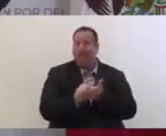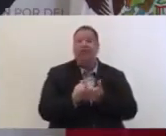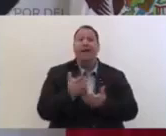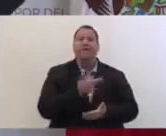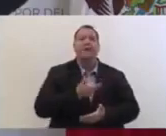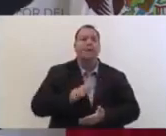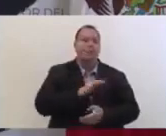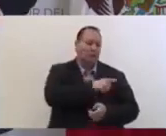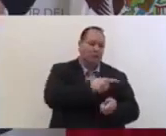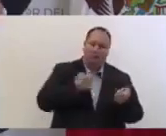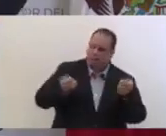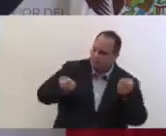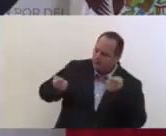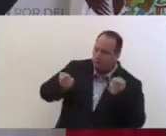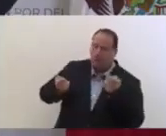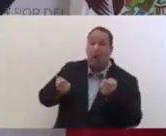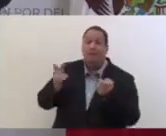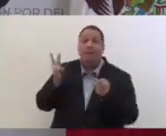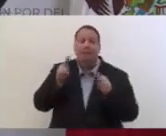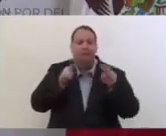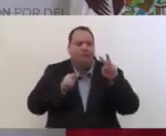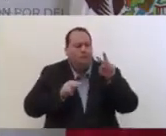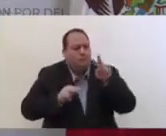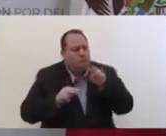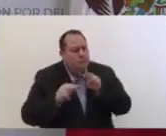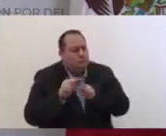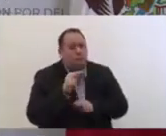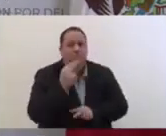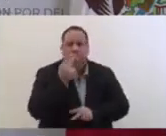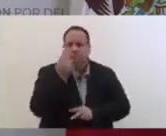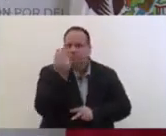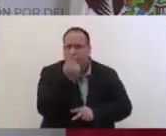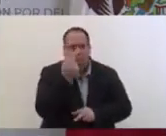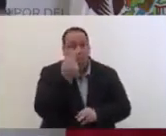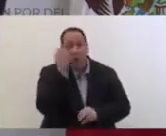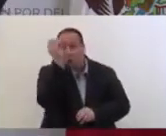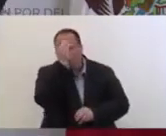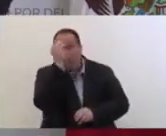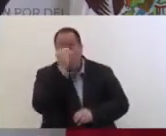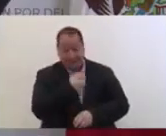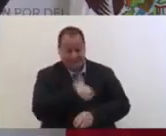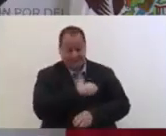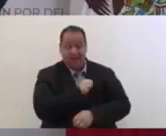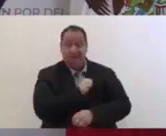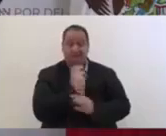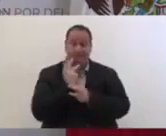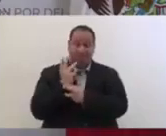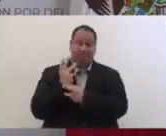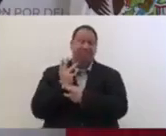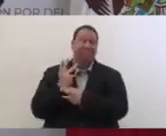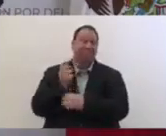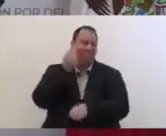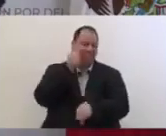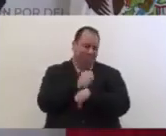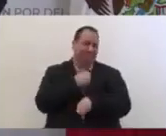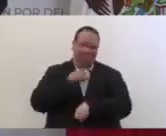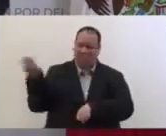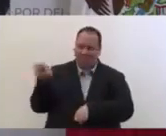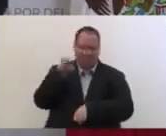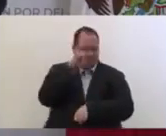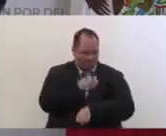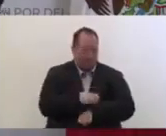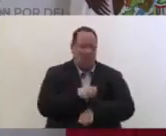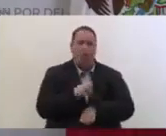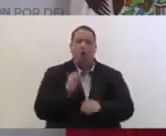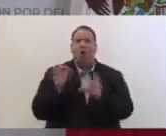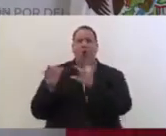alcalde, pero el monitoreo y todo lo necesario desde el punto de vista de sanidad y de salud pública lo encabeza la Secretaría de Salud a